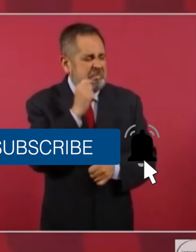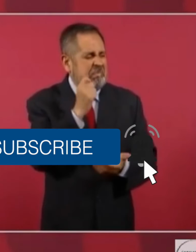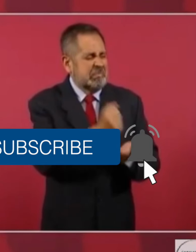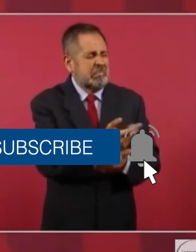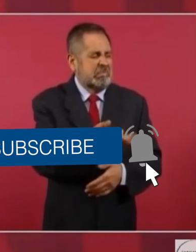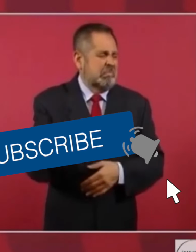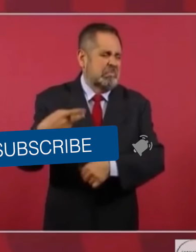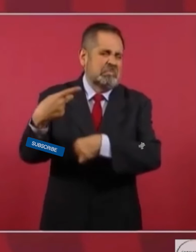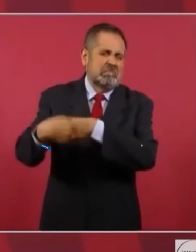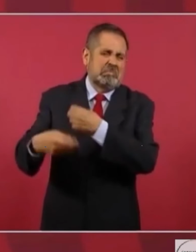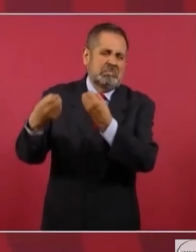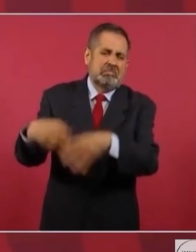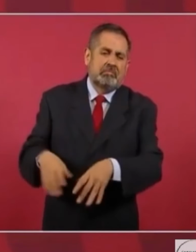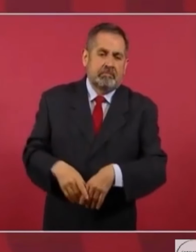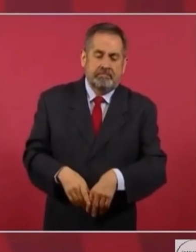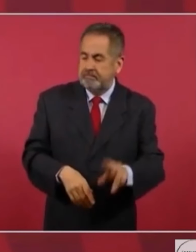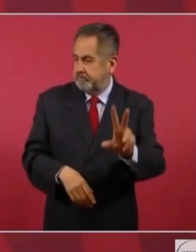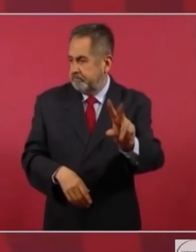O sea, no, el dinero no,